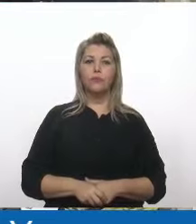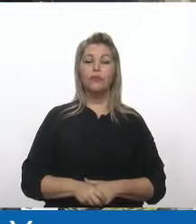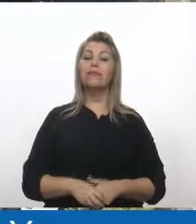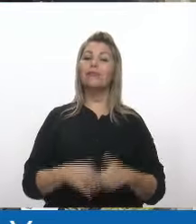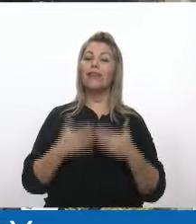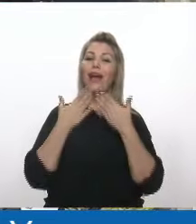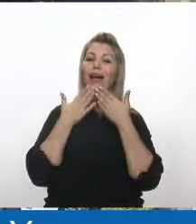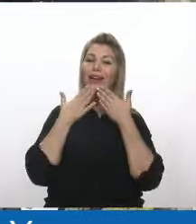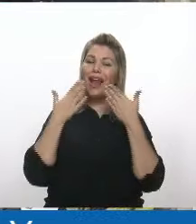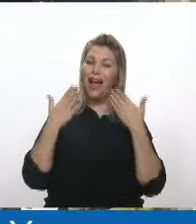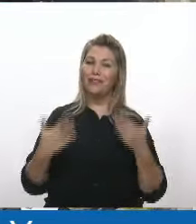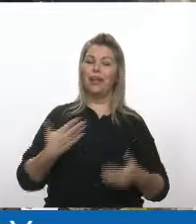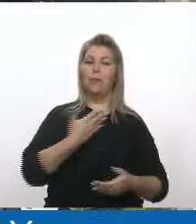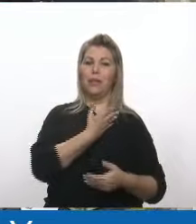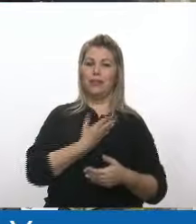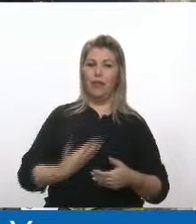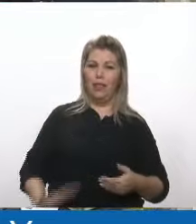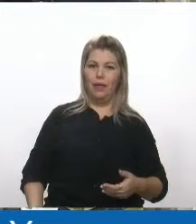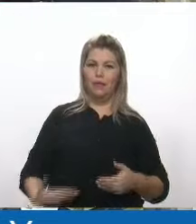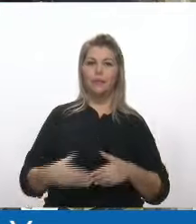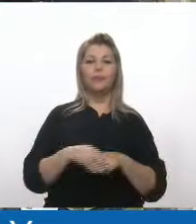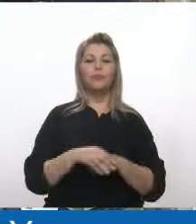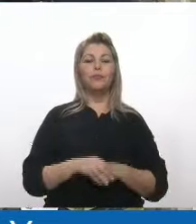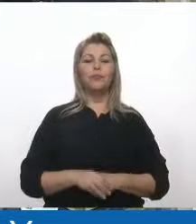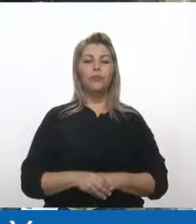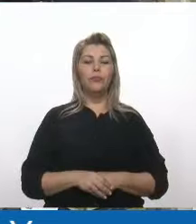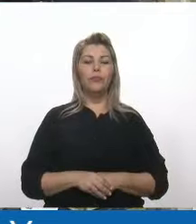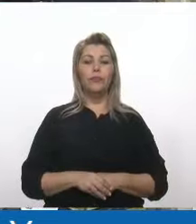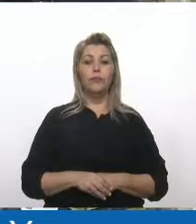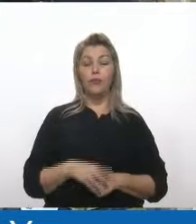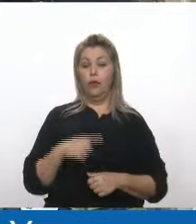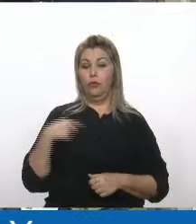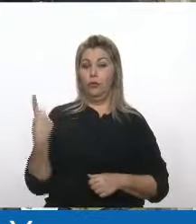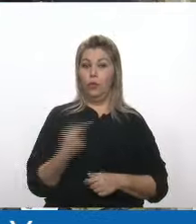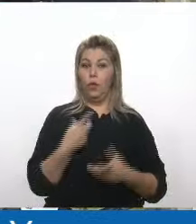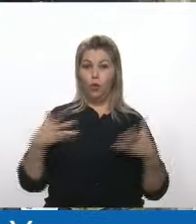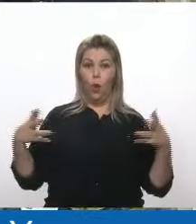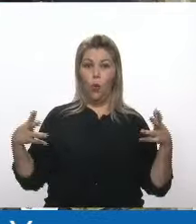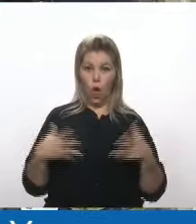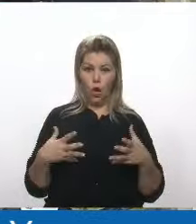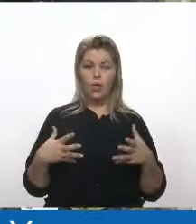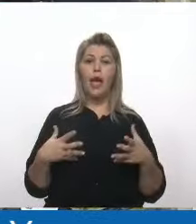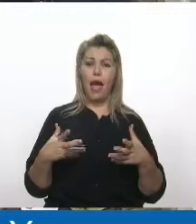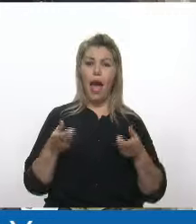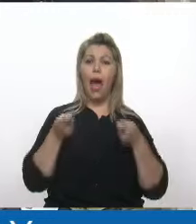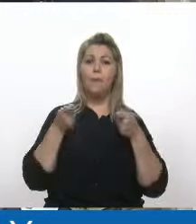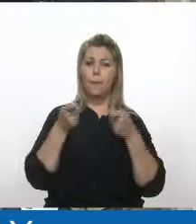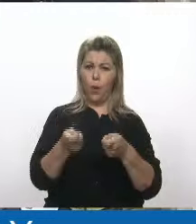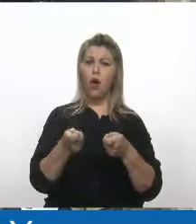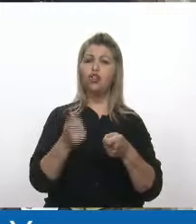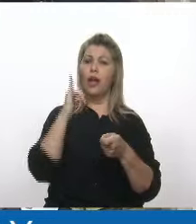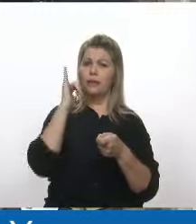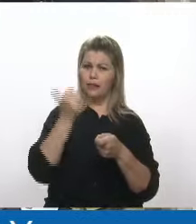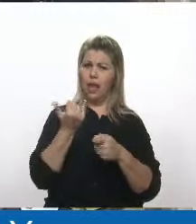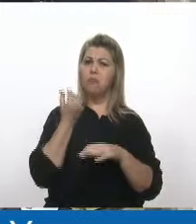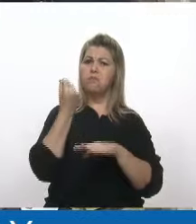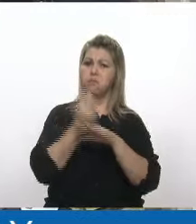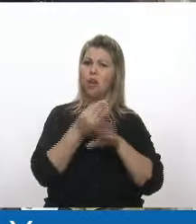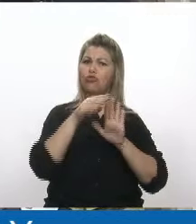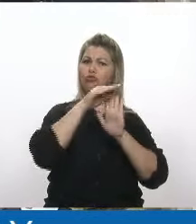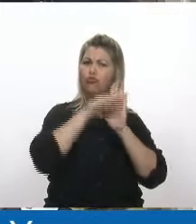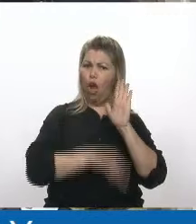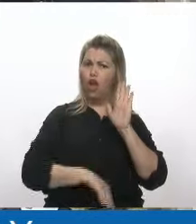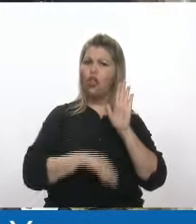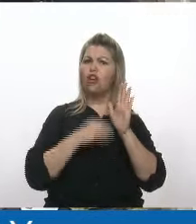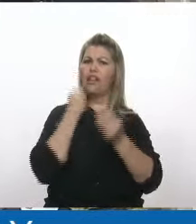Gracias presidenta nosotros desde nuestro bloque vamos a apoyar los pliegos de todos los candidatos propuestos para